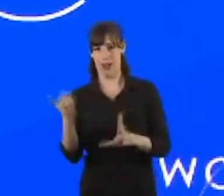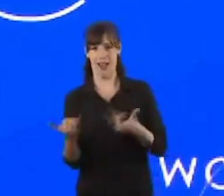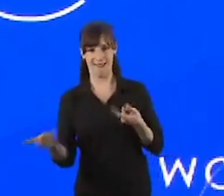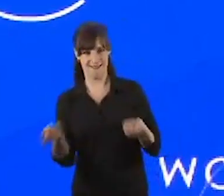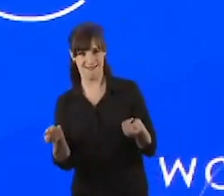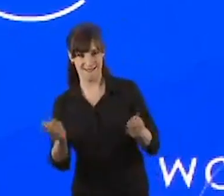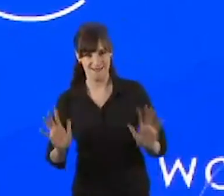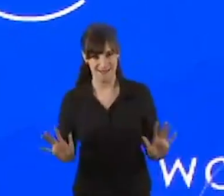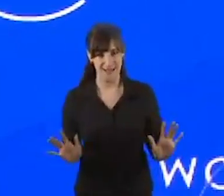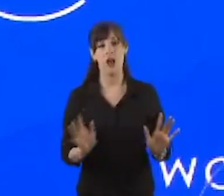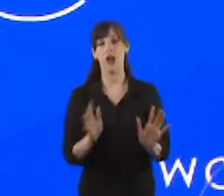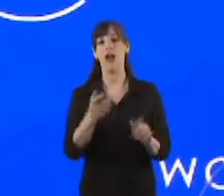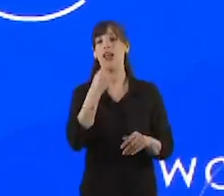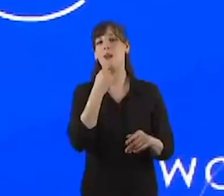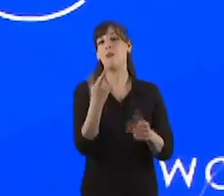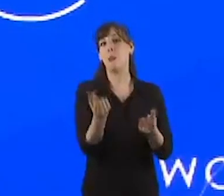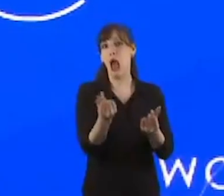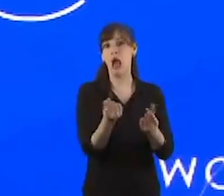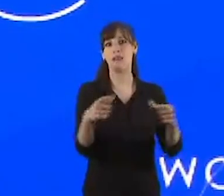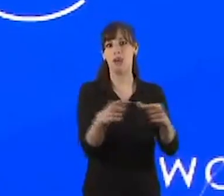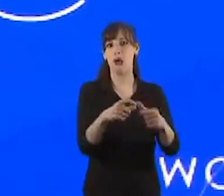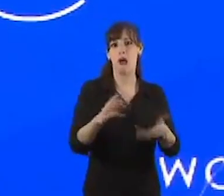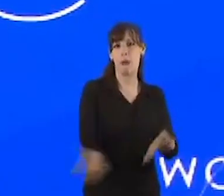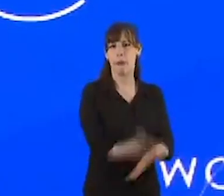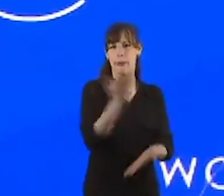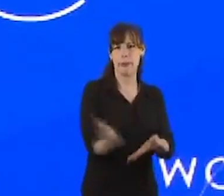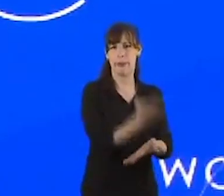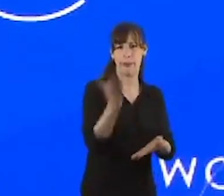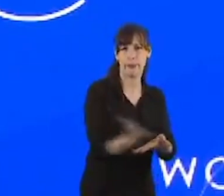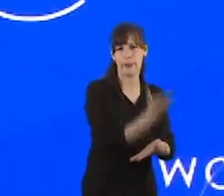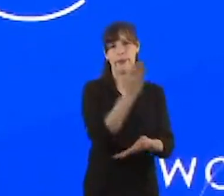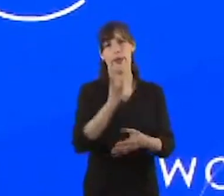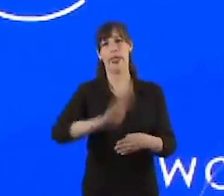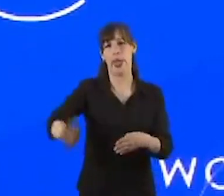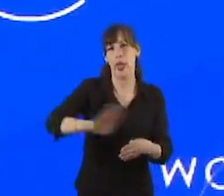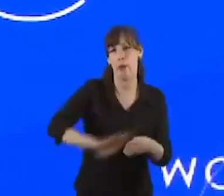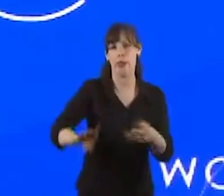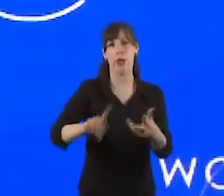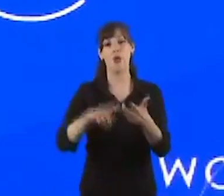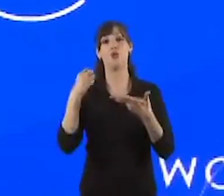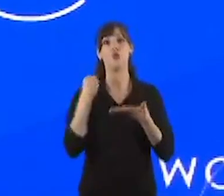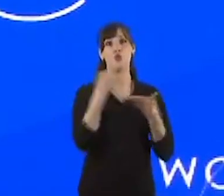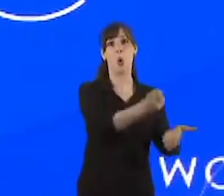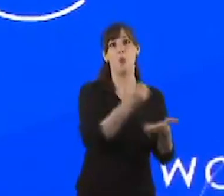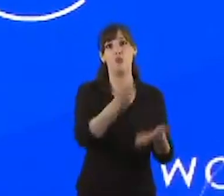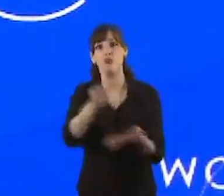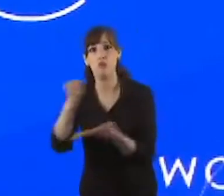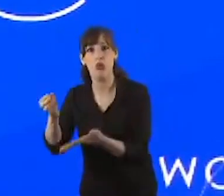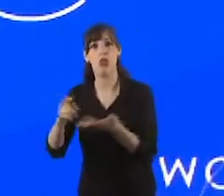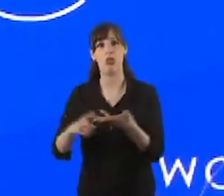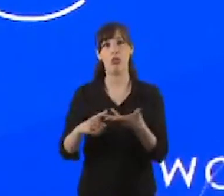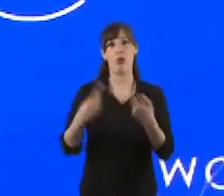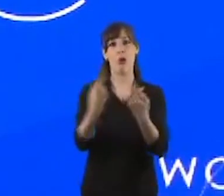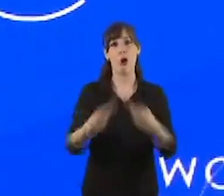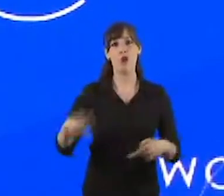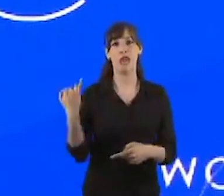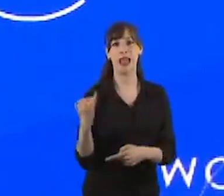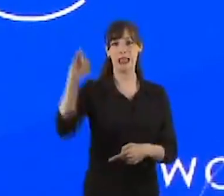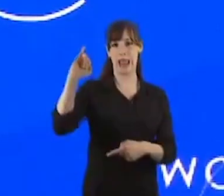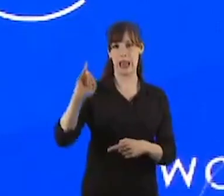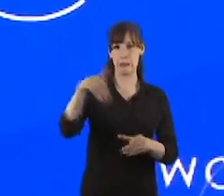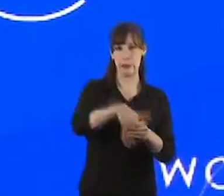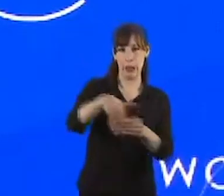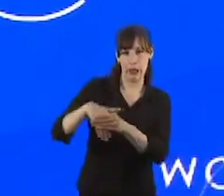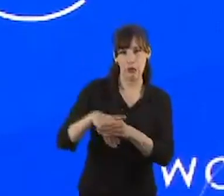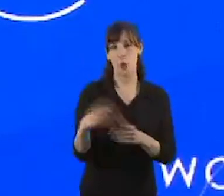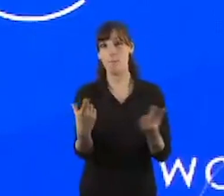Con herramientas como la emisión monetaria, el endeudamiento, los subsidios, el control de la tasa de interés, los controles de